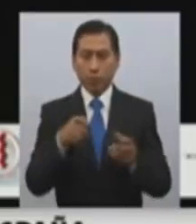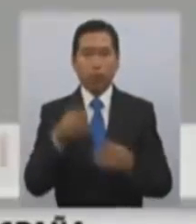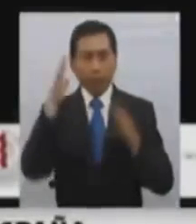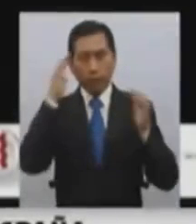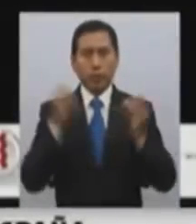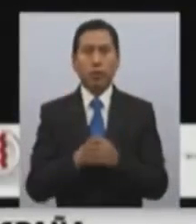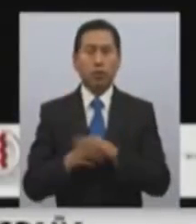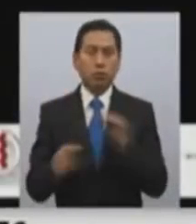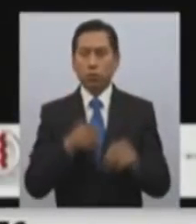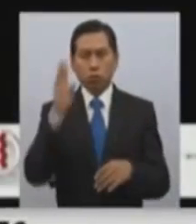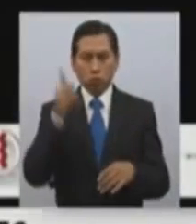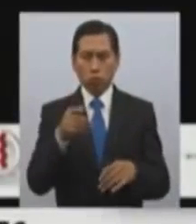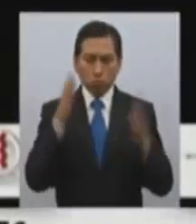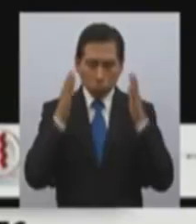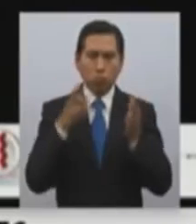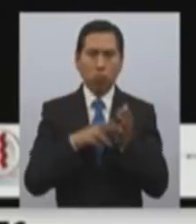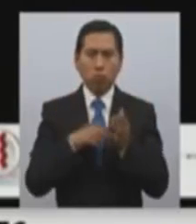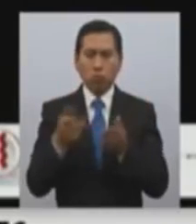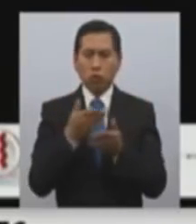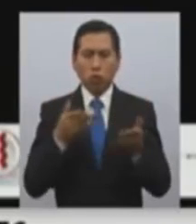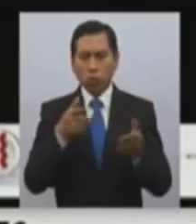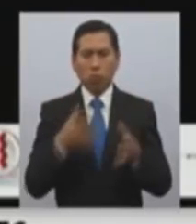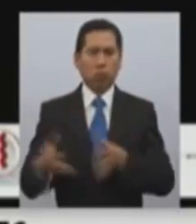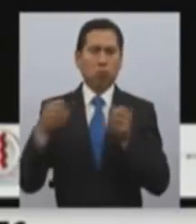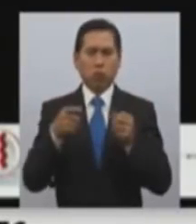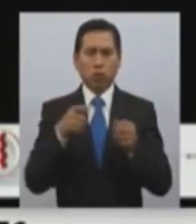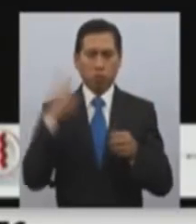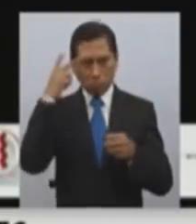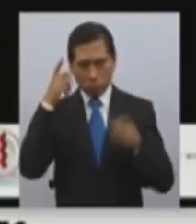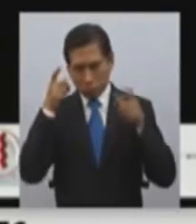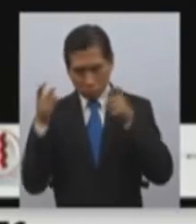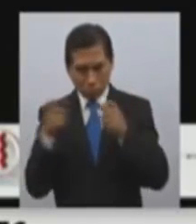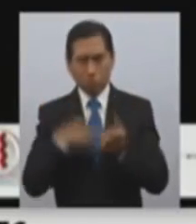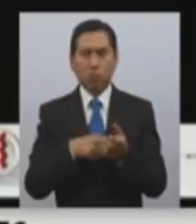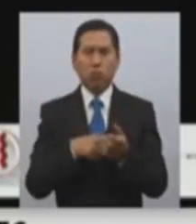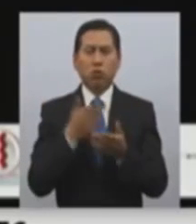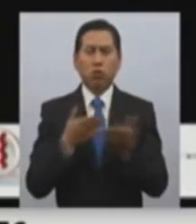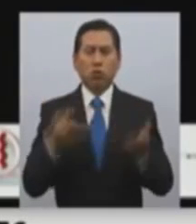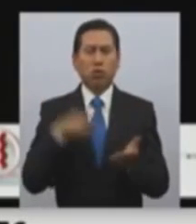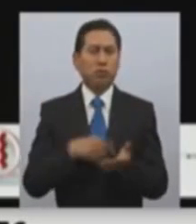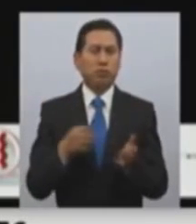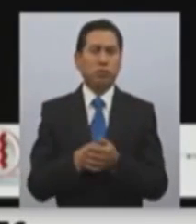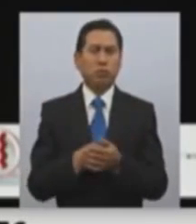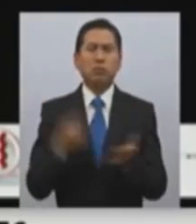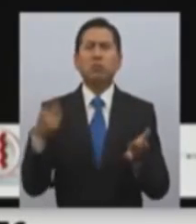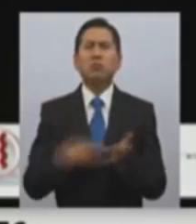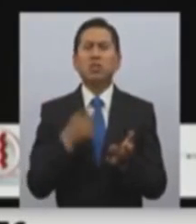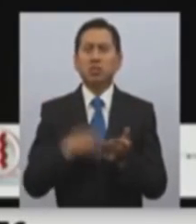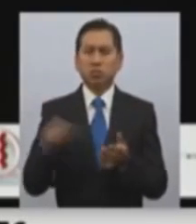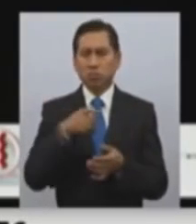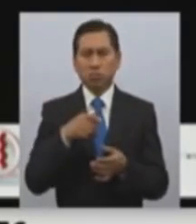esperanza. Nunca le había interesado por las cuestiones del poder, de la geopolítica, de esas cosas a veces tan